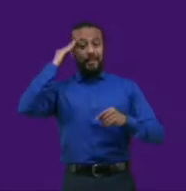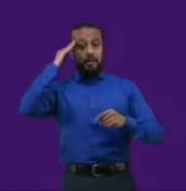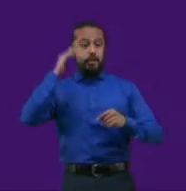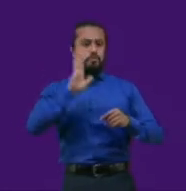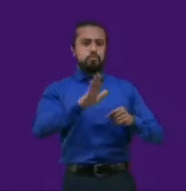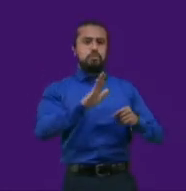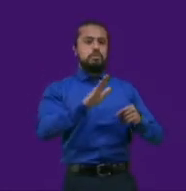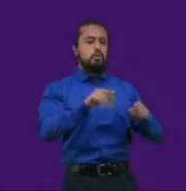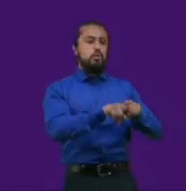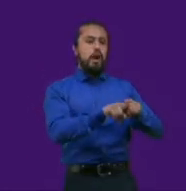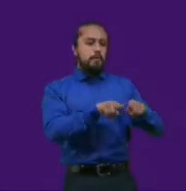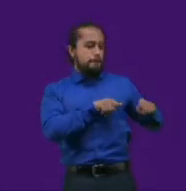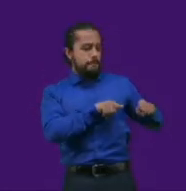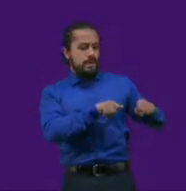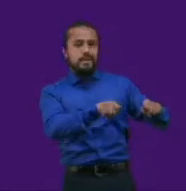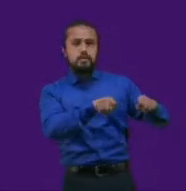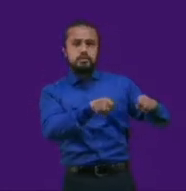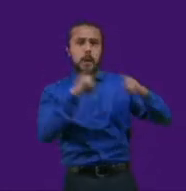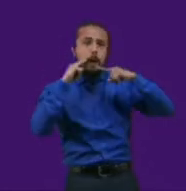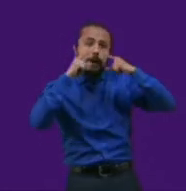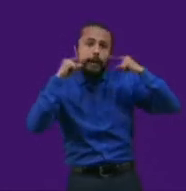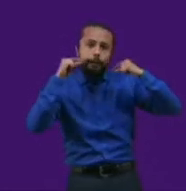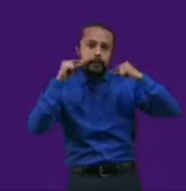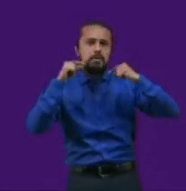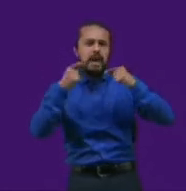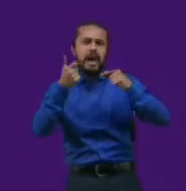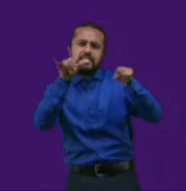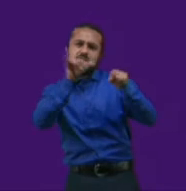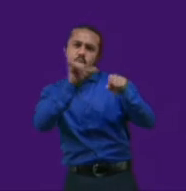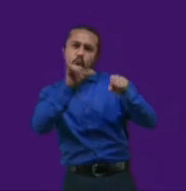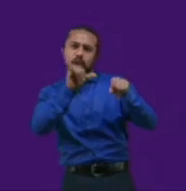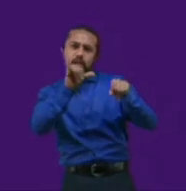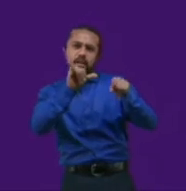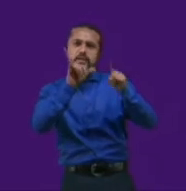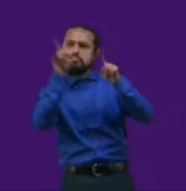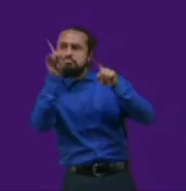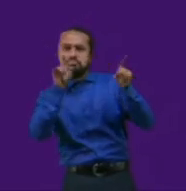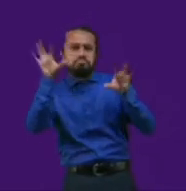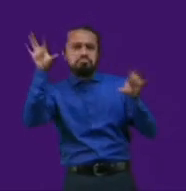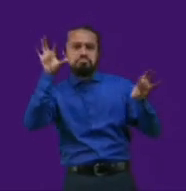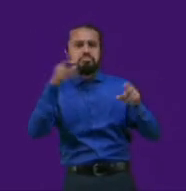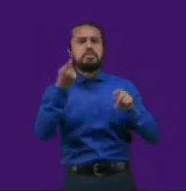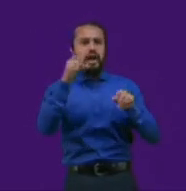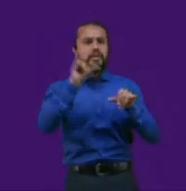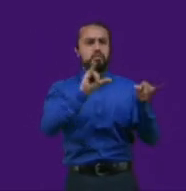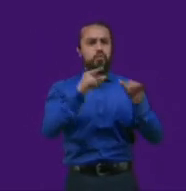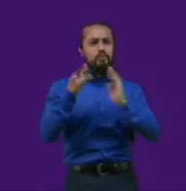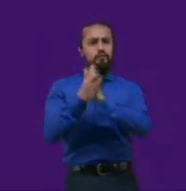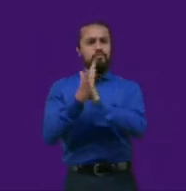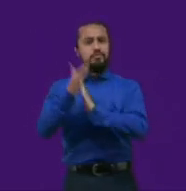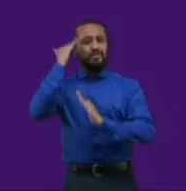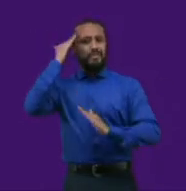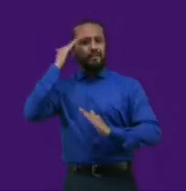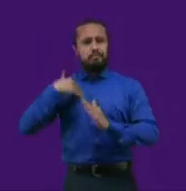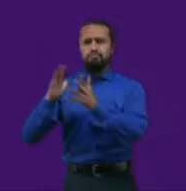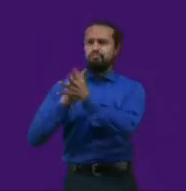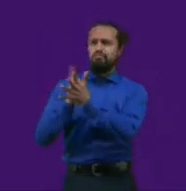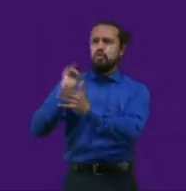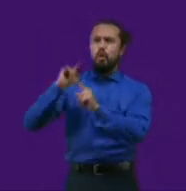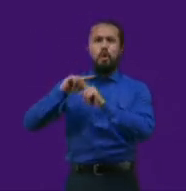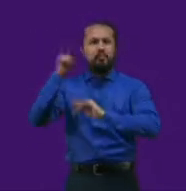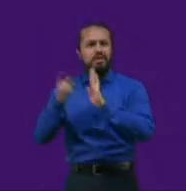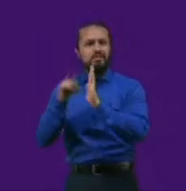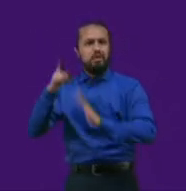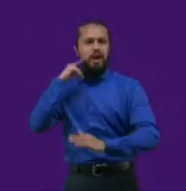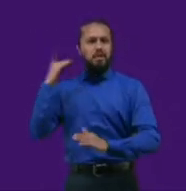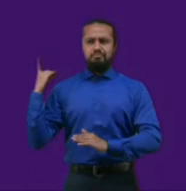tema de Rappi, ¿no? Al final, lo que tú has transformado y lo que tú has digitalizado es